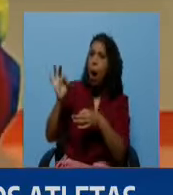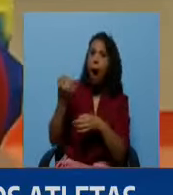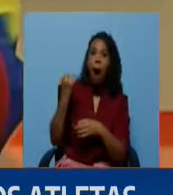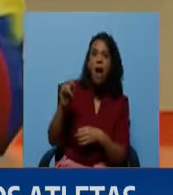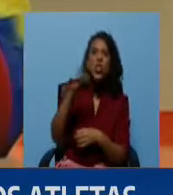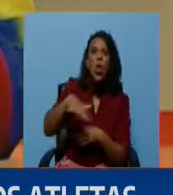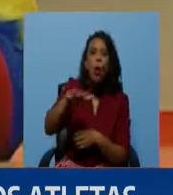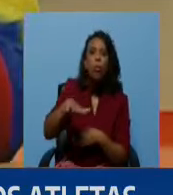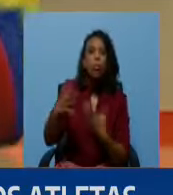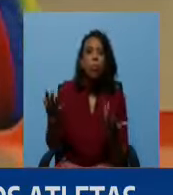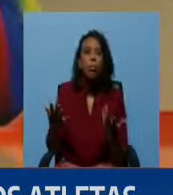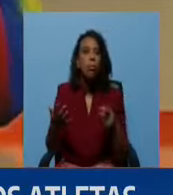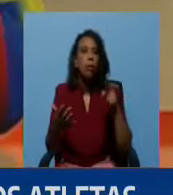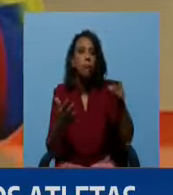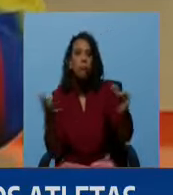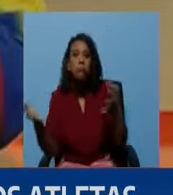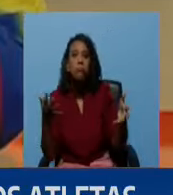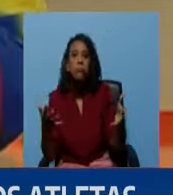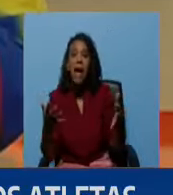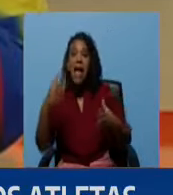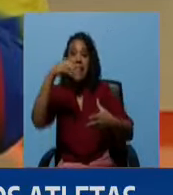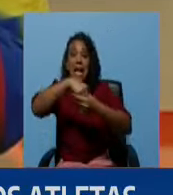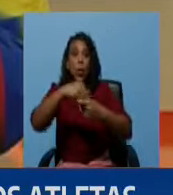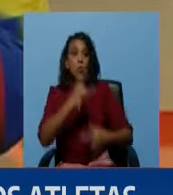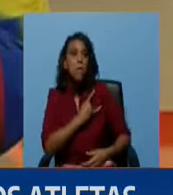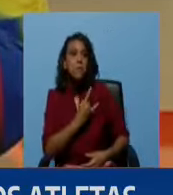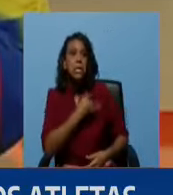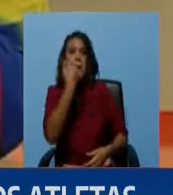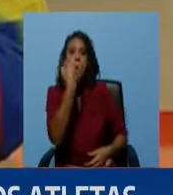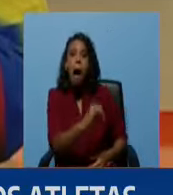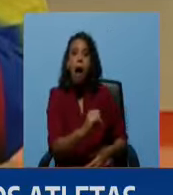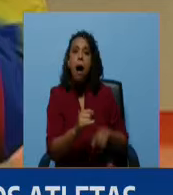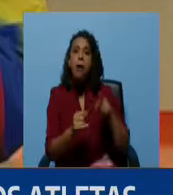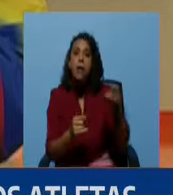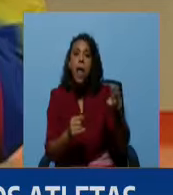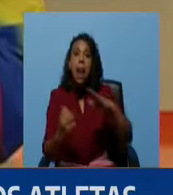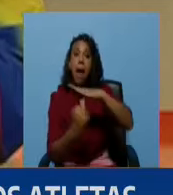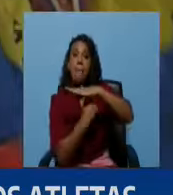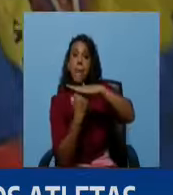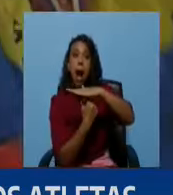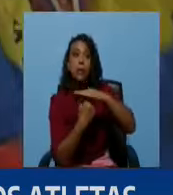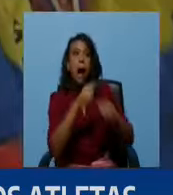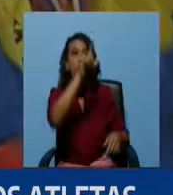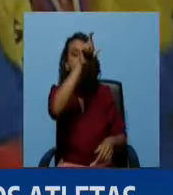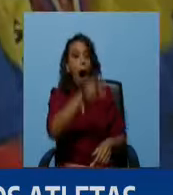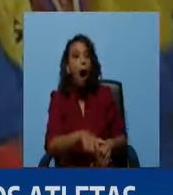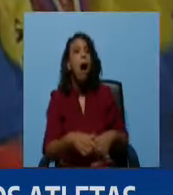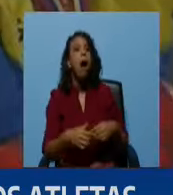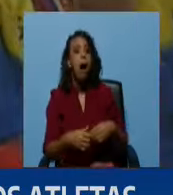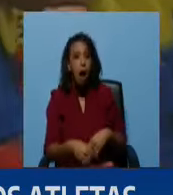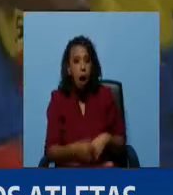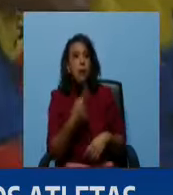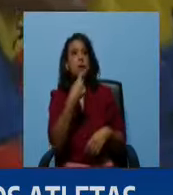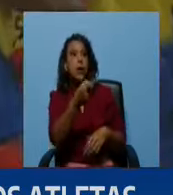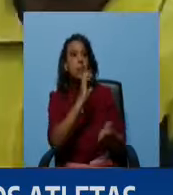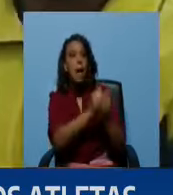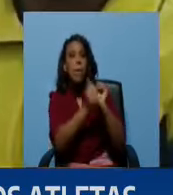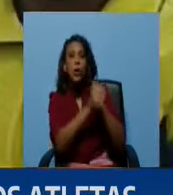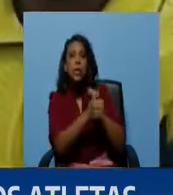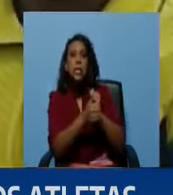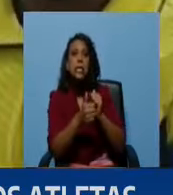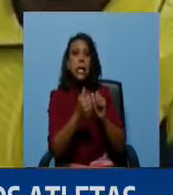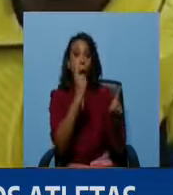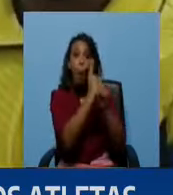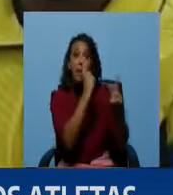tienen en sus universidades la base de sus deportistas de